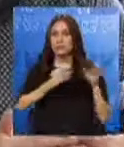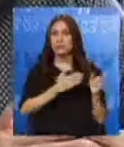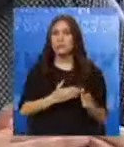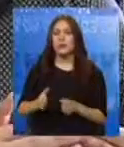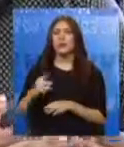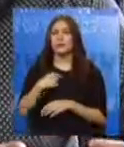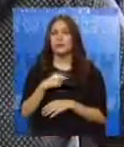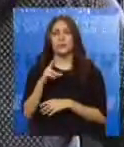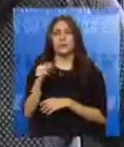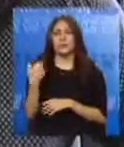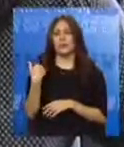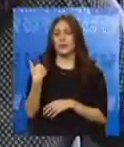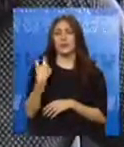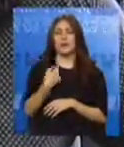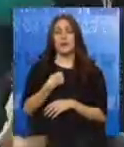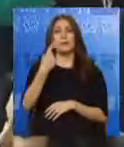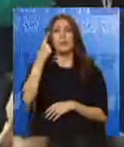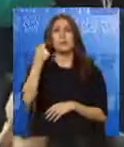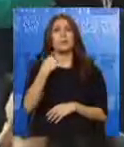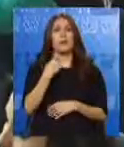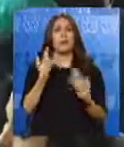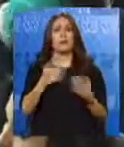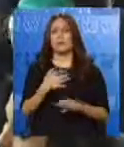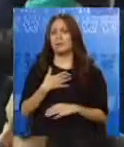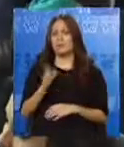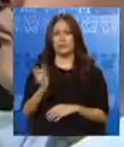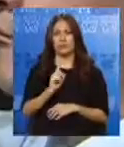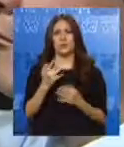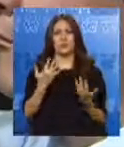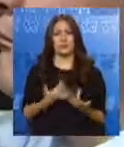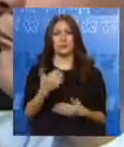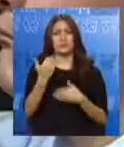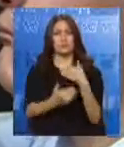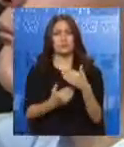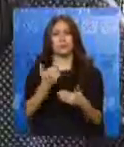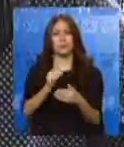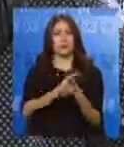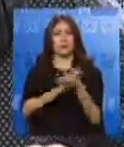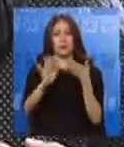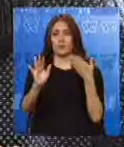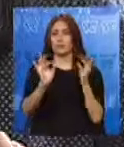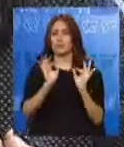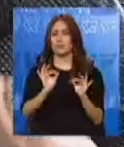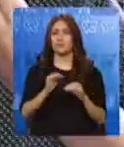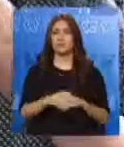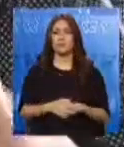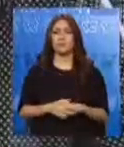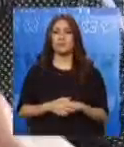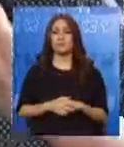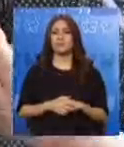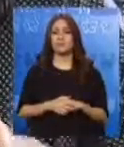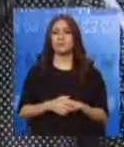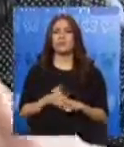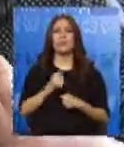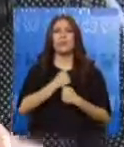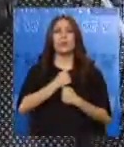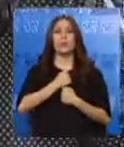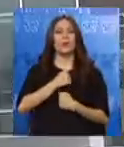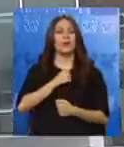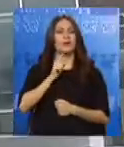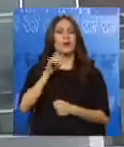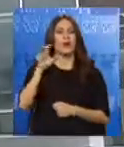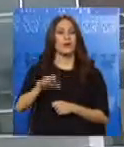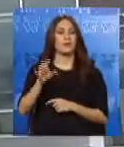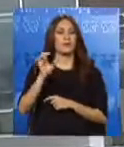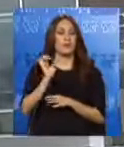comunicacional. No tienen por qué darse por perdidos. Y aclara que el proceso se desarrolla con transparencia. Es una frecuencia propiedad del Estado ecuatoriano.